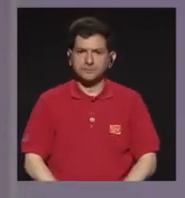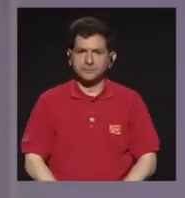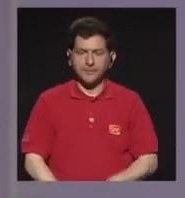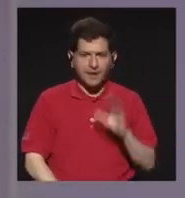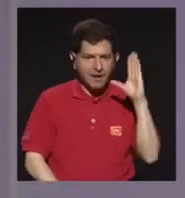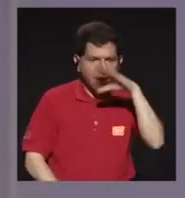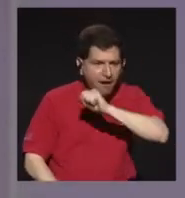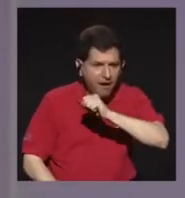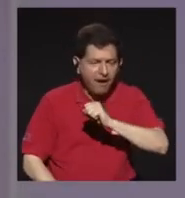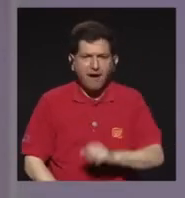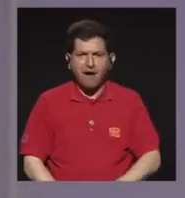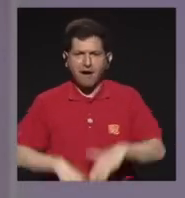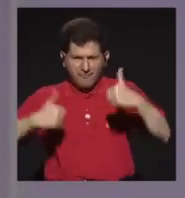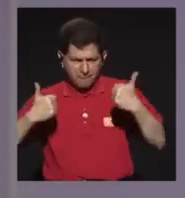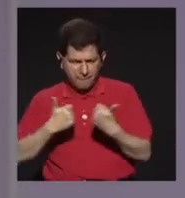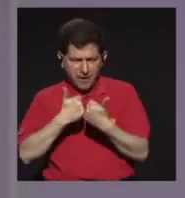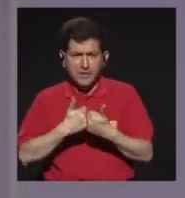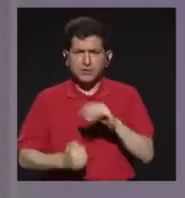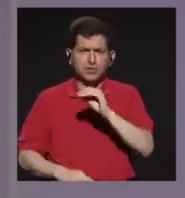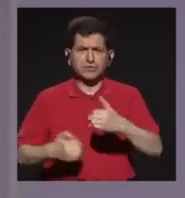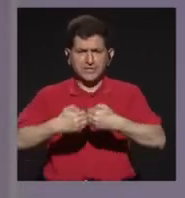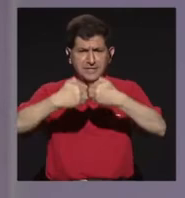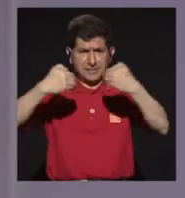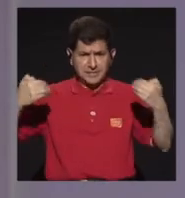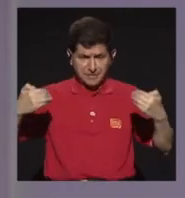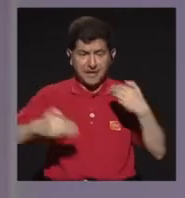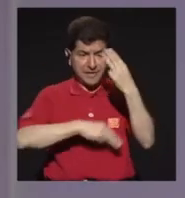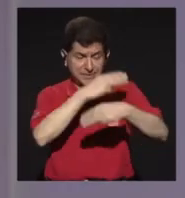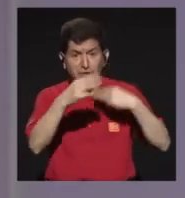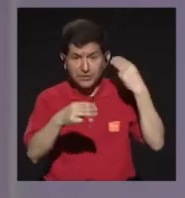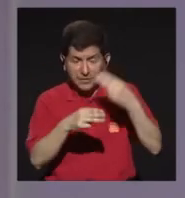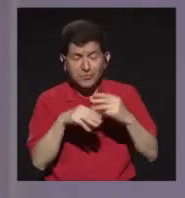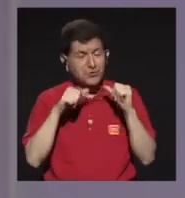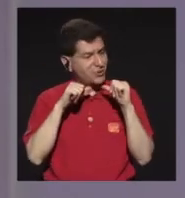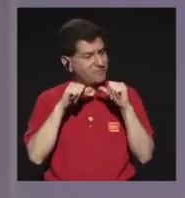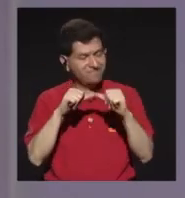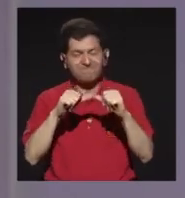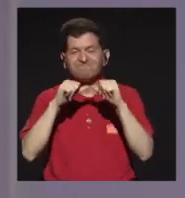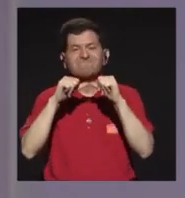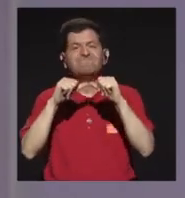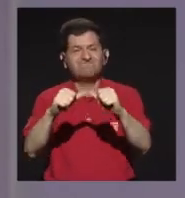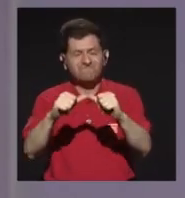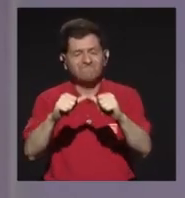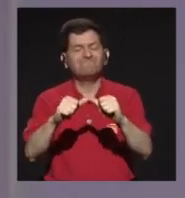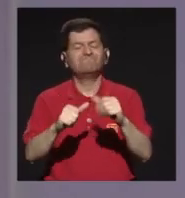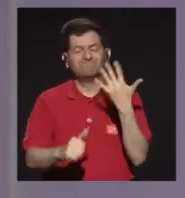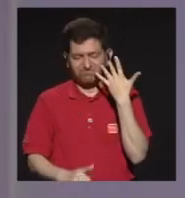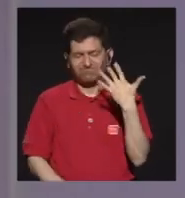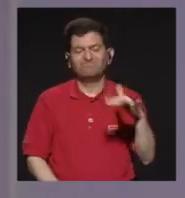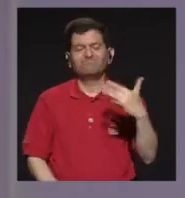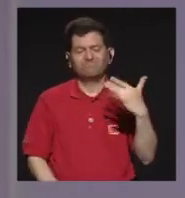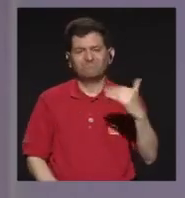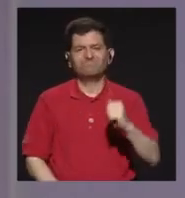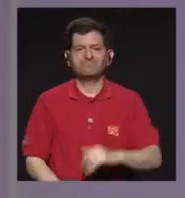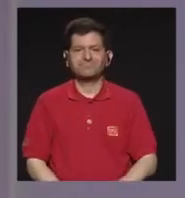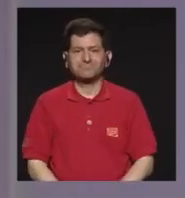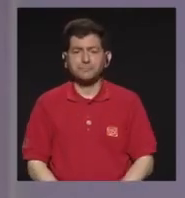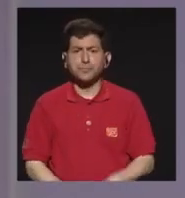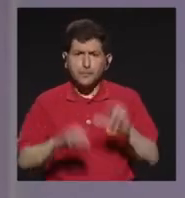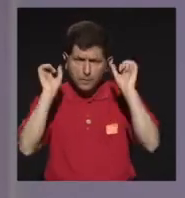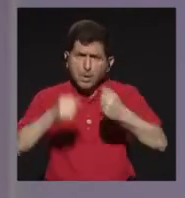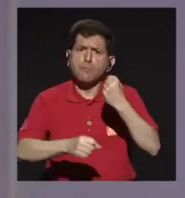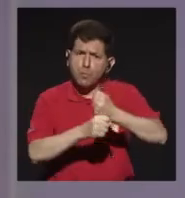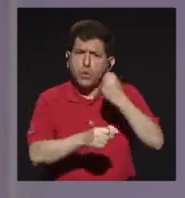ver que en realidad los desafíos y las brechas a nivel mundial siguen siendo muy similares y que se